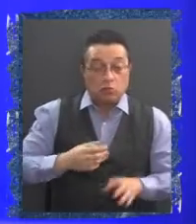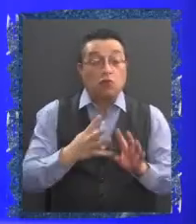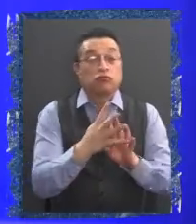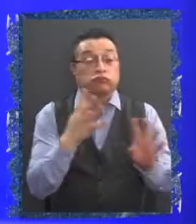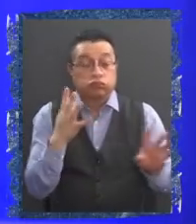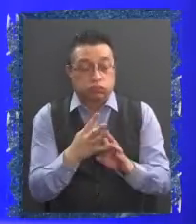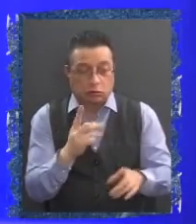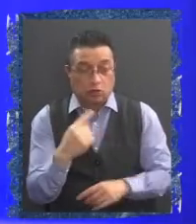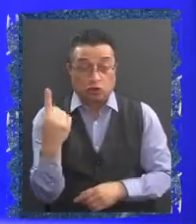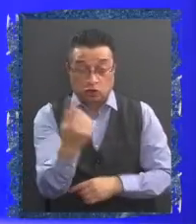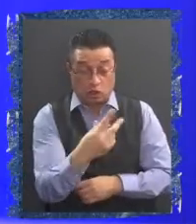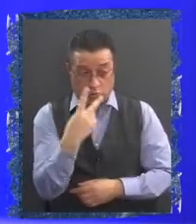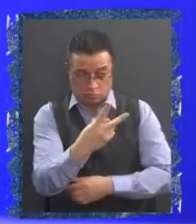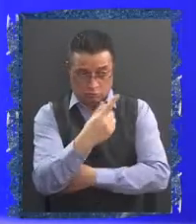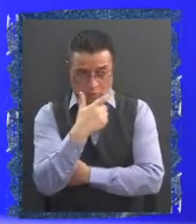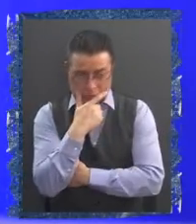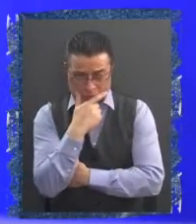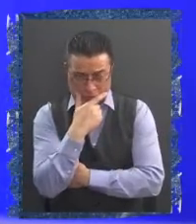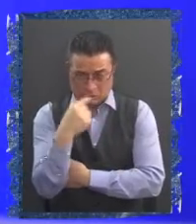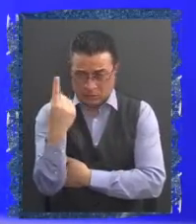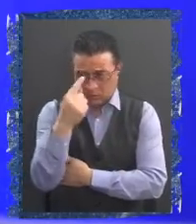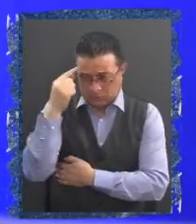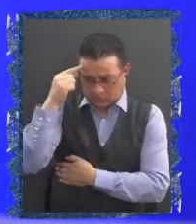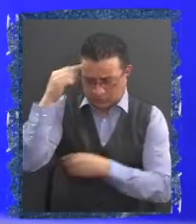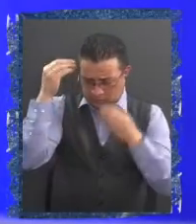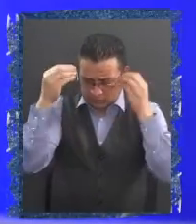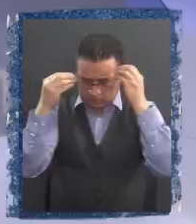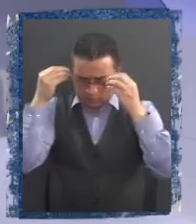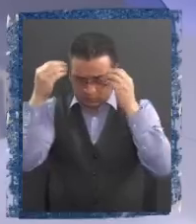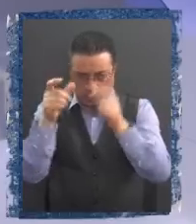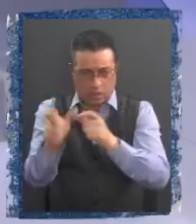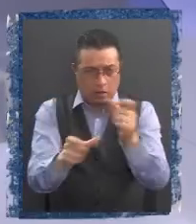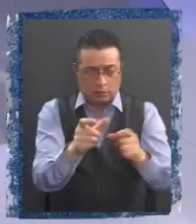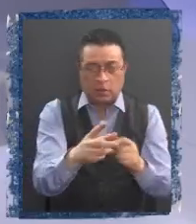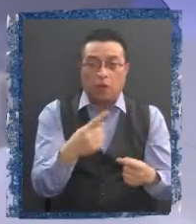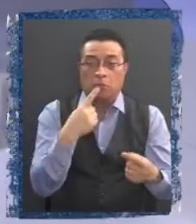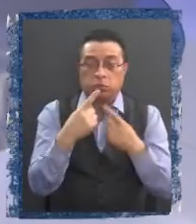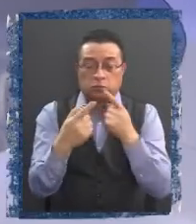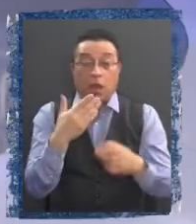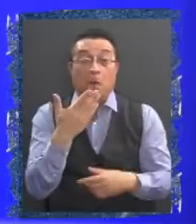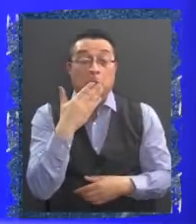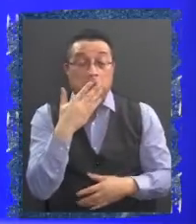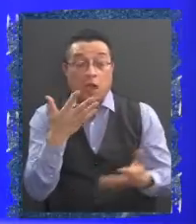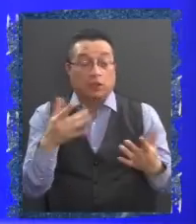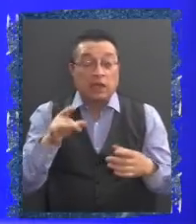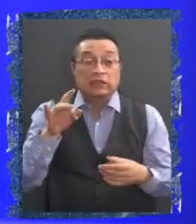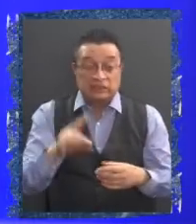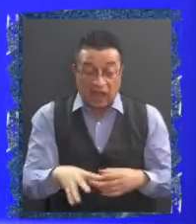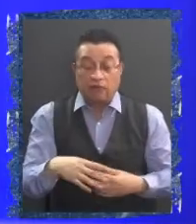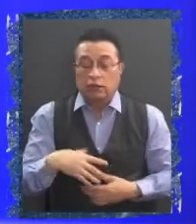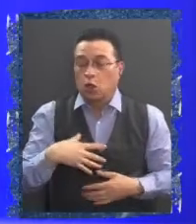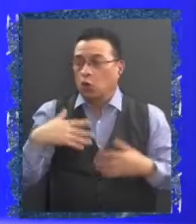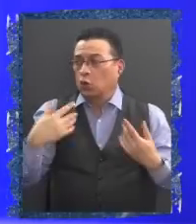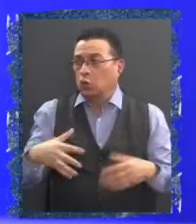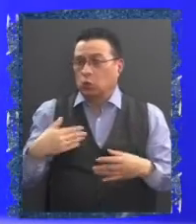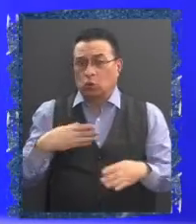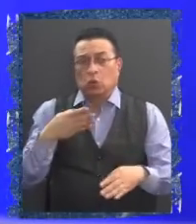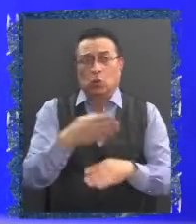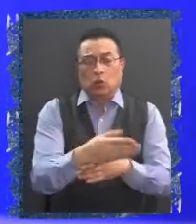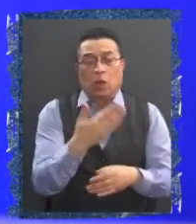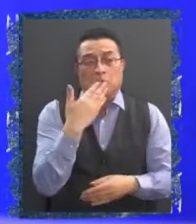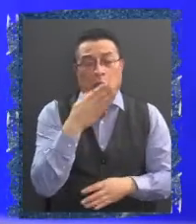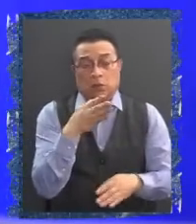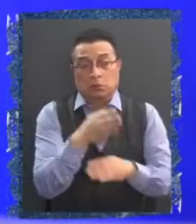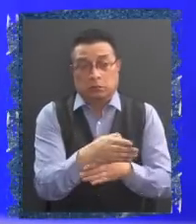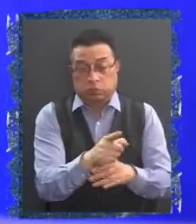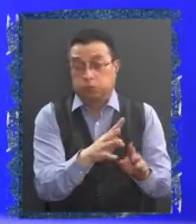la gente piensa, bueno, ¿para qué decir una consulta con un especialista? O sea, la gente sabe la pesadilla que es ir a pedir una consulta con un especialista al